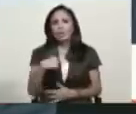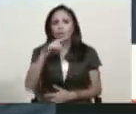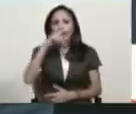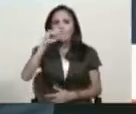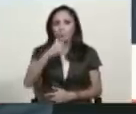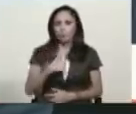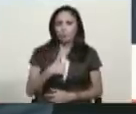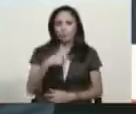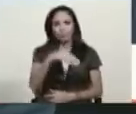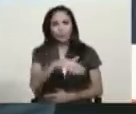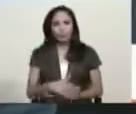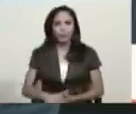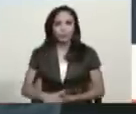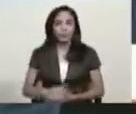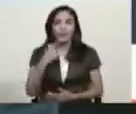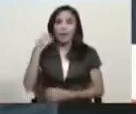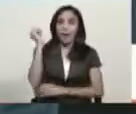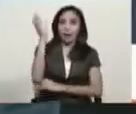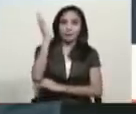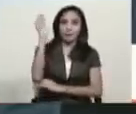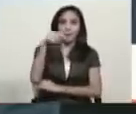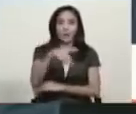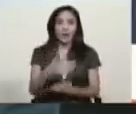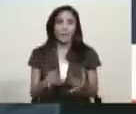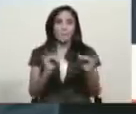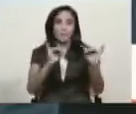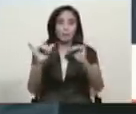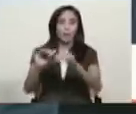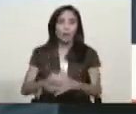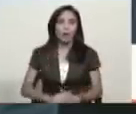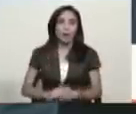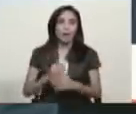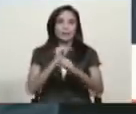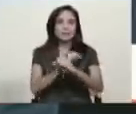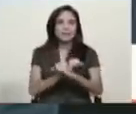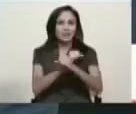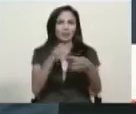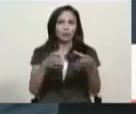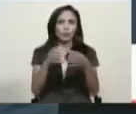dónde viene Maduro? De las asambleas sindicales,